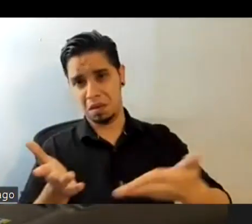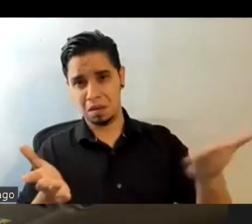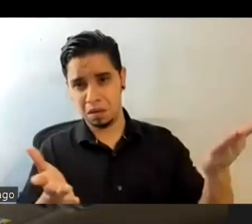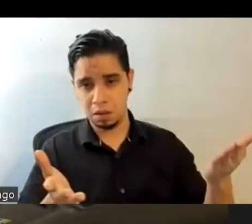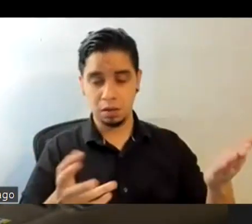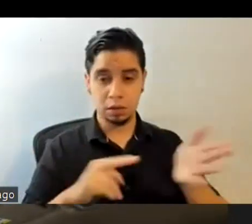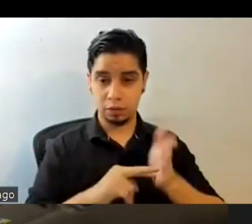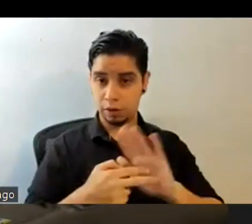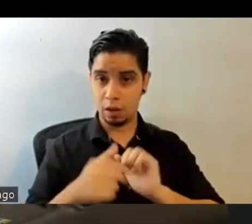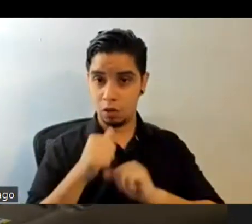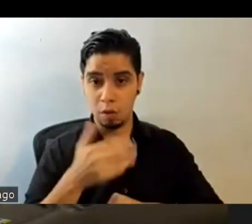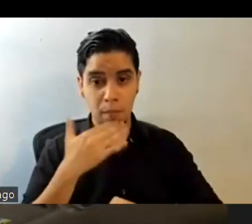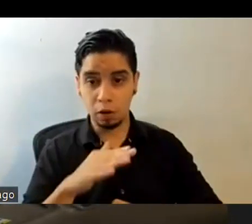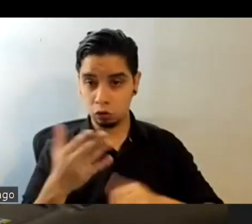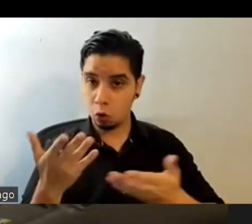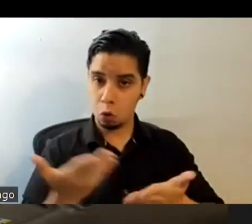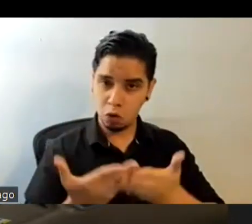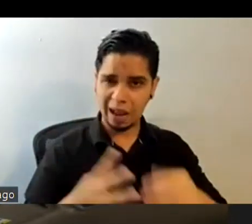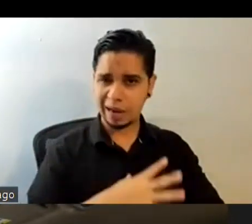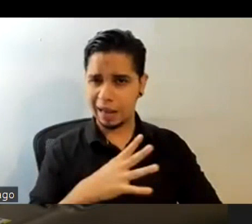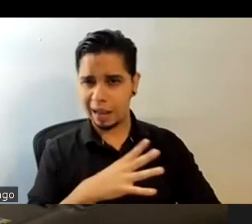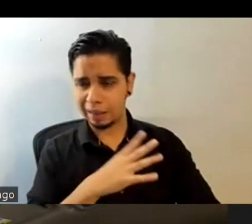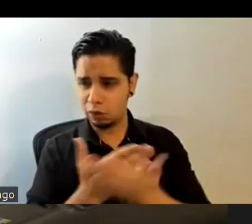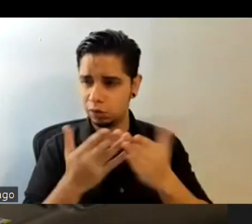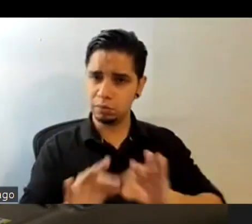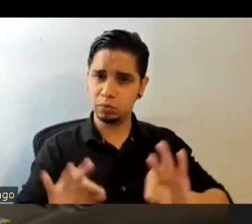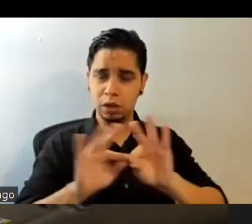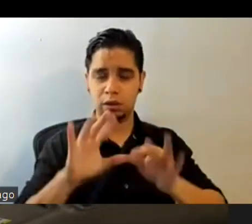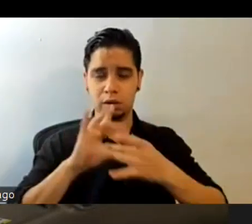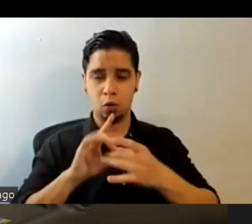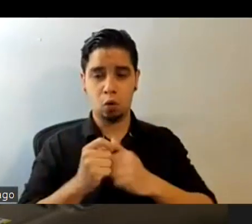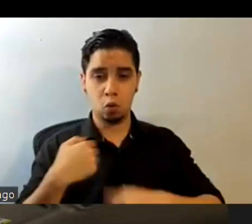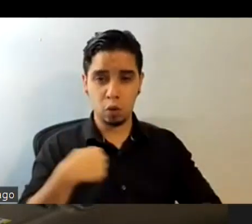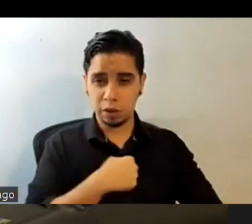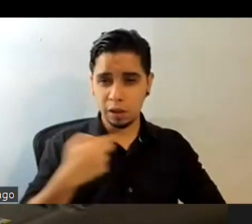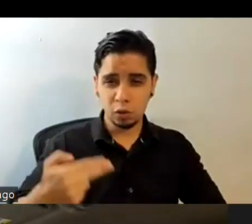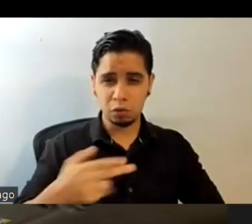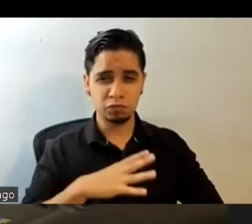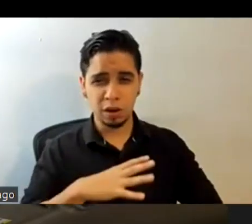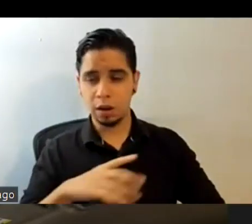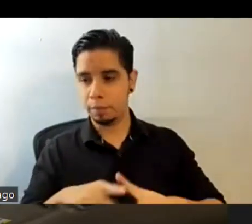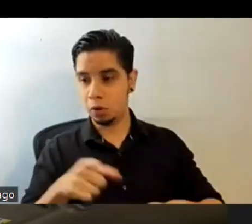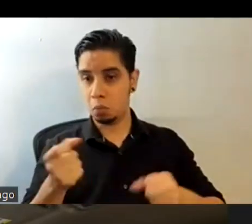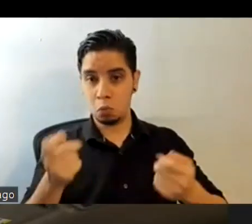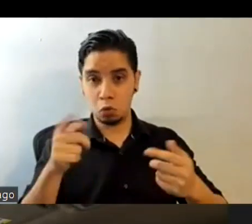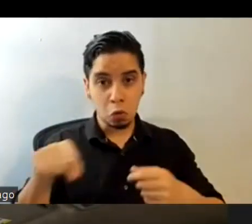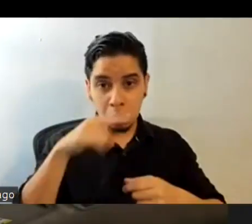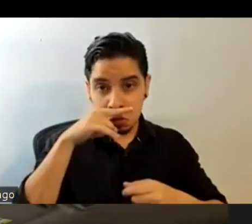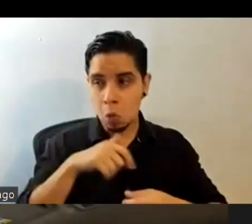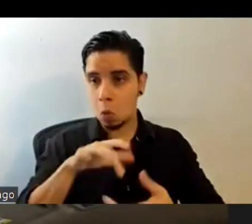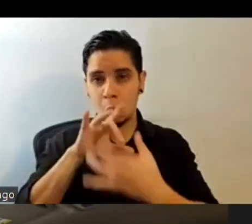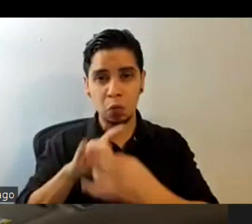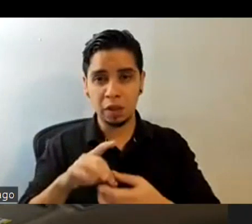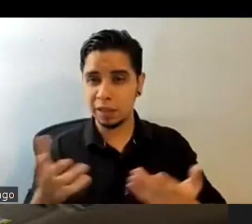que sea malo, porque son clásicos y lecturas importantes de nuestra historia, pero muchos niños como que no conectan. Yo